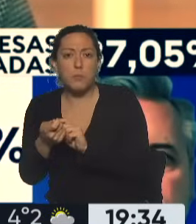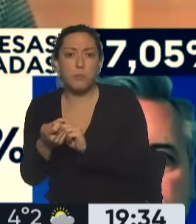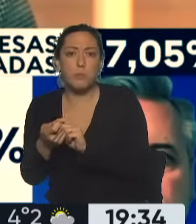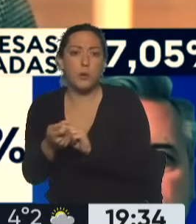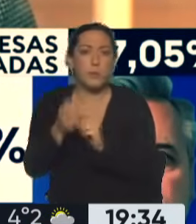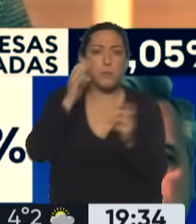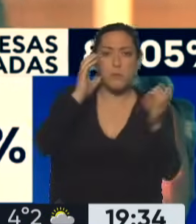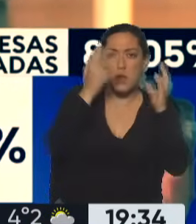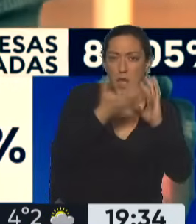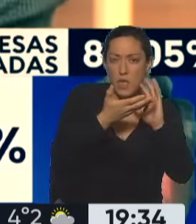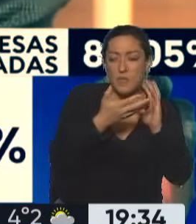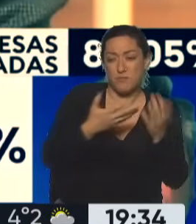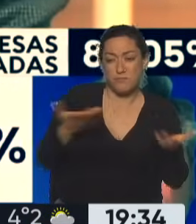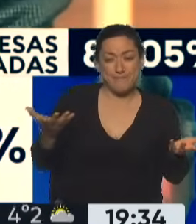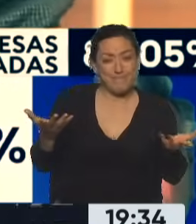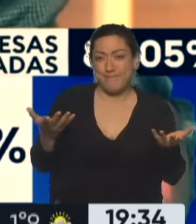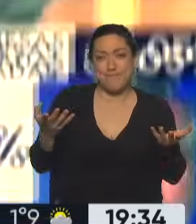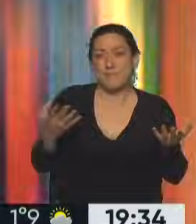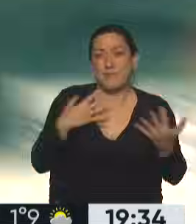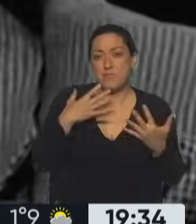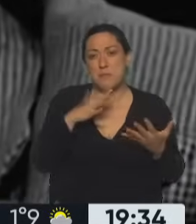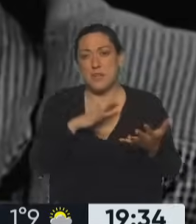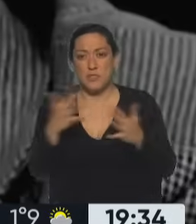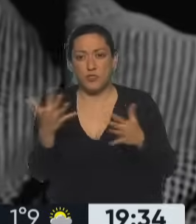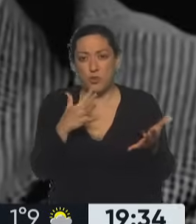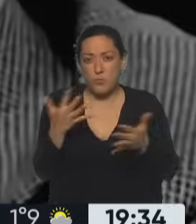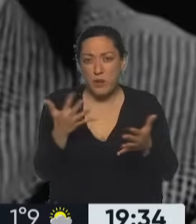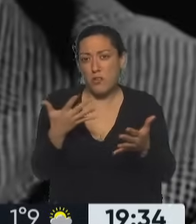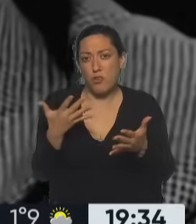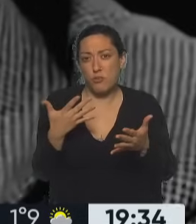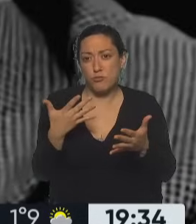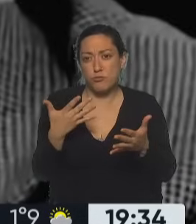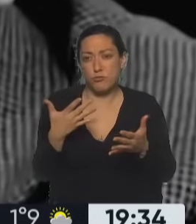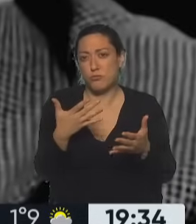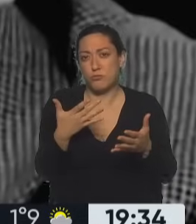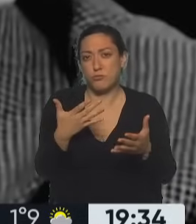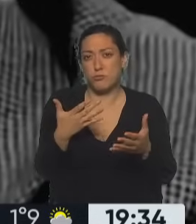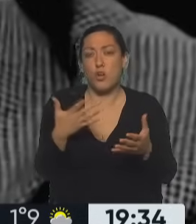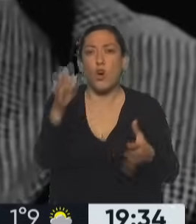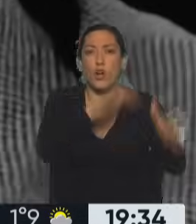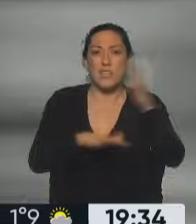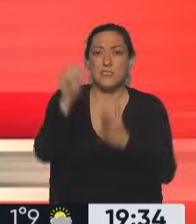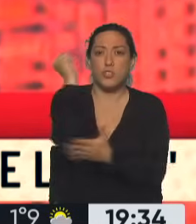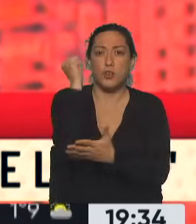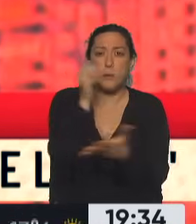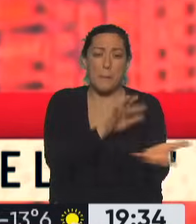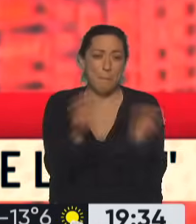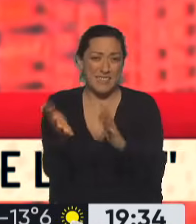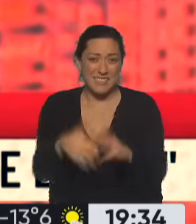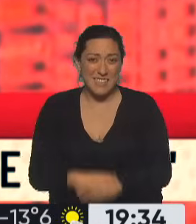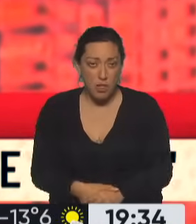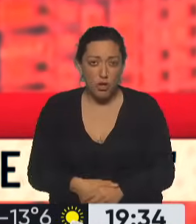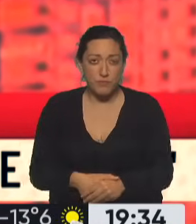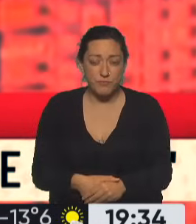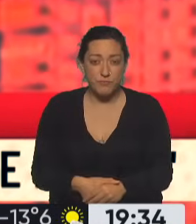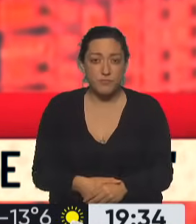y Milei, cuando más o menos rumbean en la misma dirección en materia de organización económica. Una